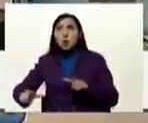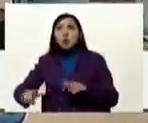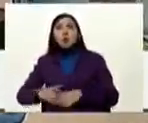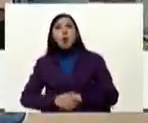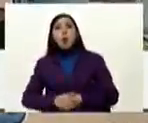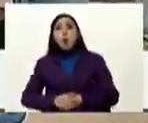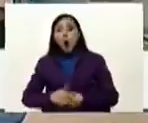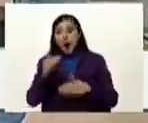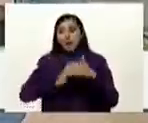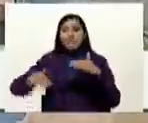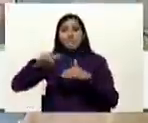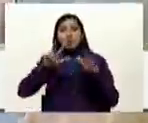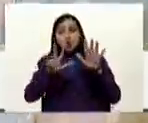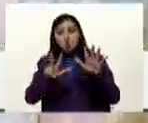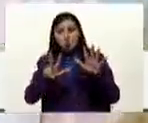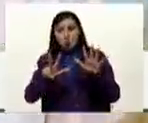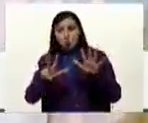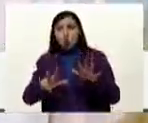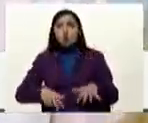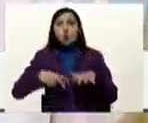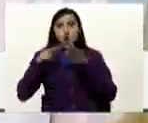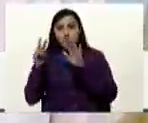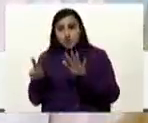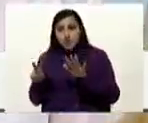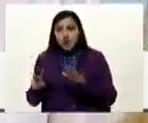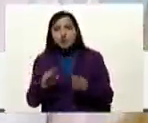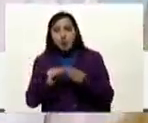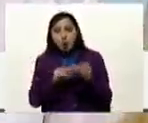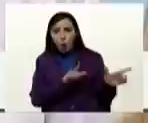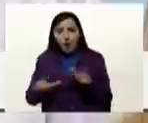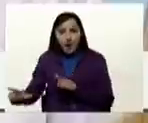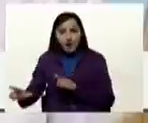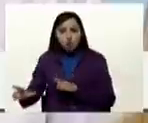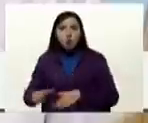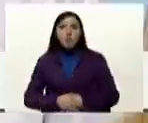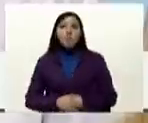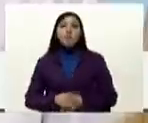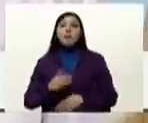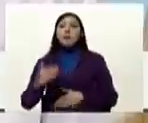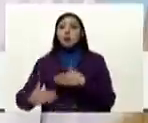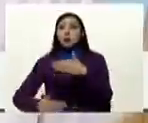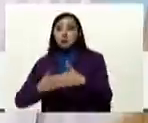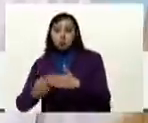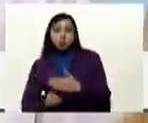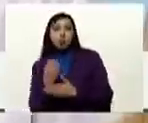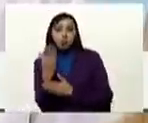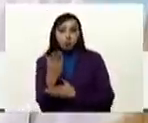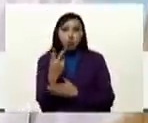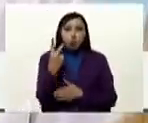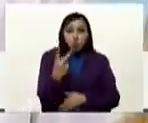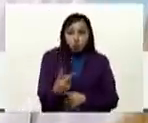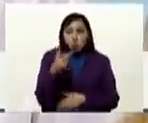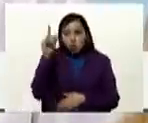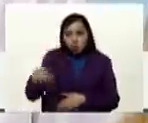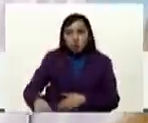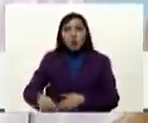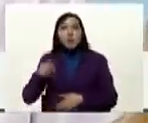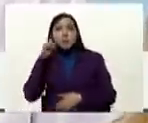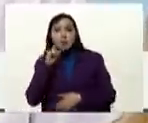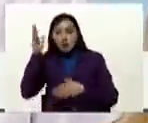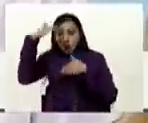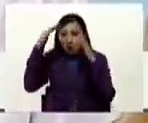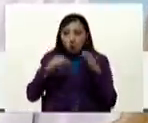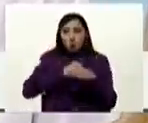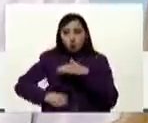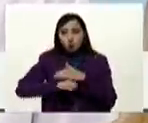8, el piso 7 en el día de hoy. Tenemos listo para unas próximas inauguraciones el piso 2 de obstetricia también y salas